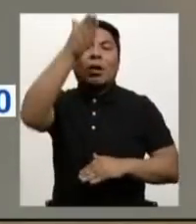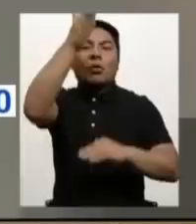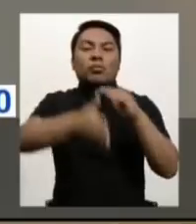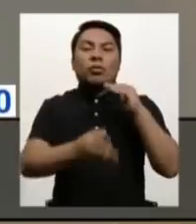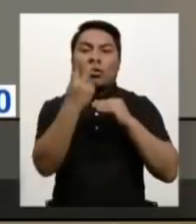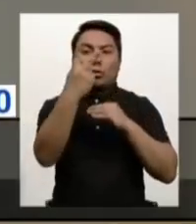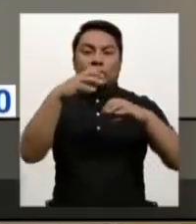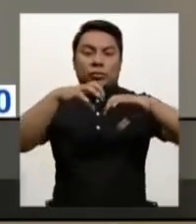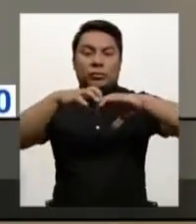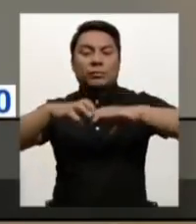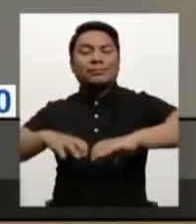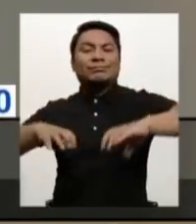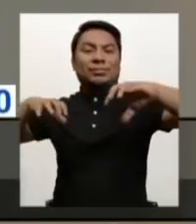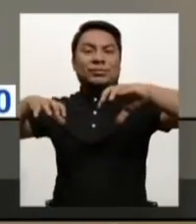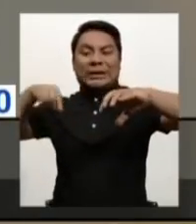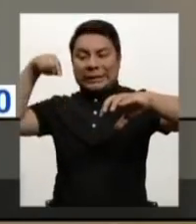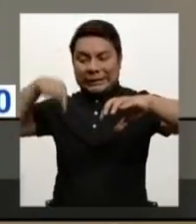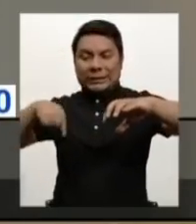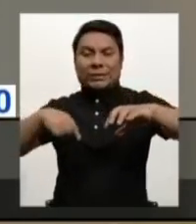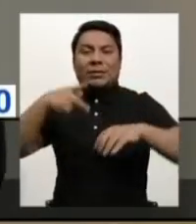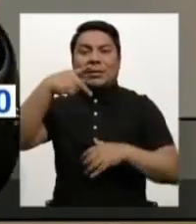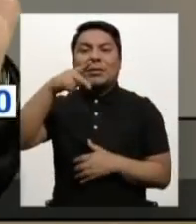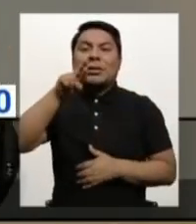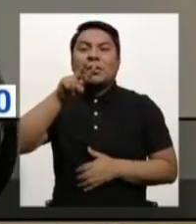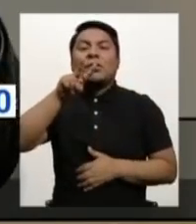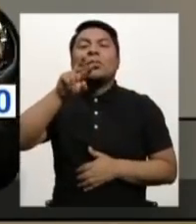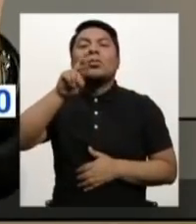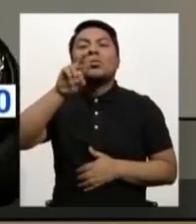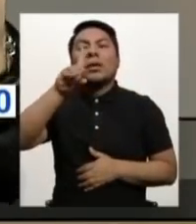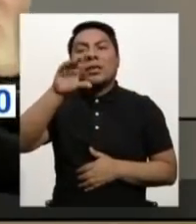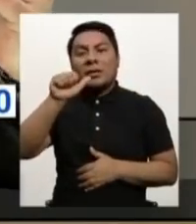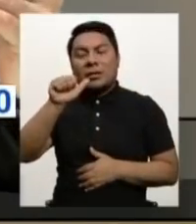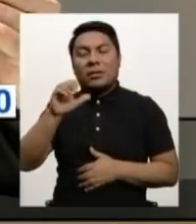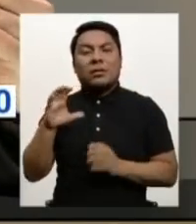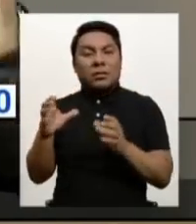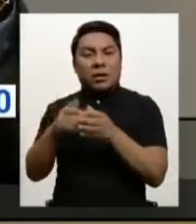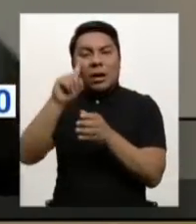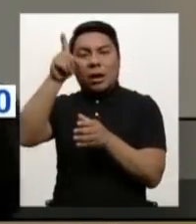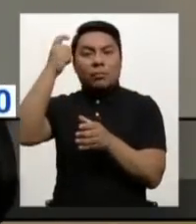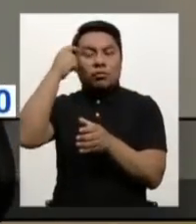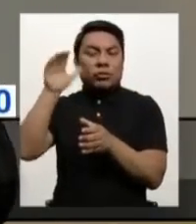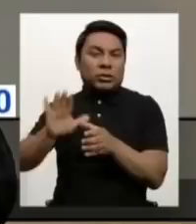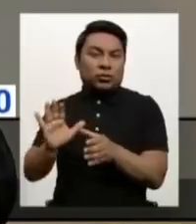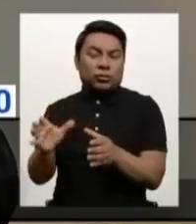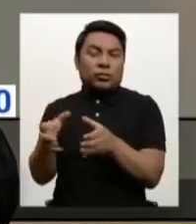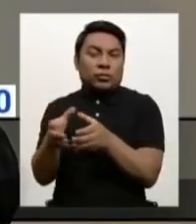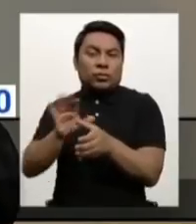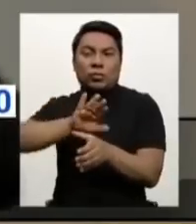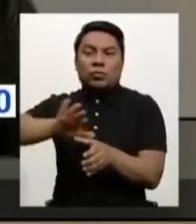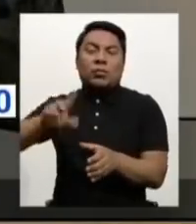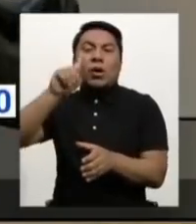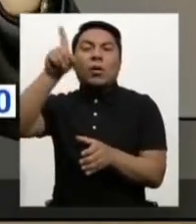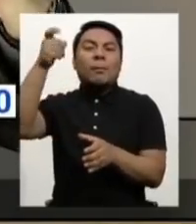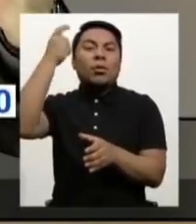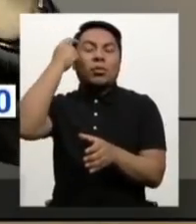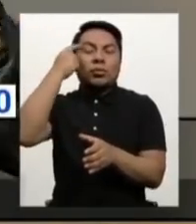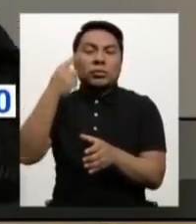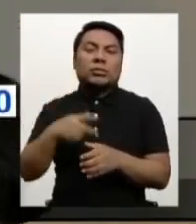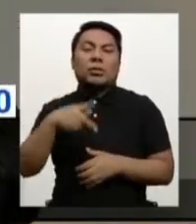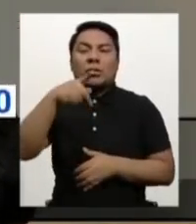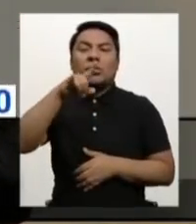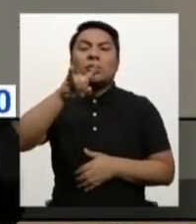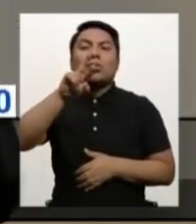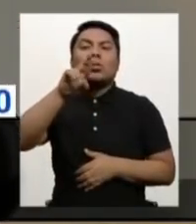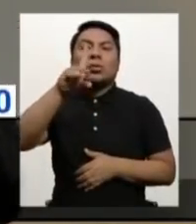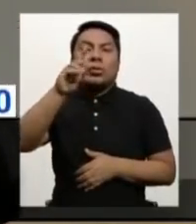una milicia sud es kurda aliada del partido de los trabajadores del kurdistán que es un partido kurdo pero iraquí